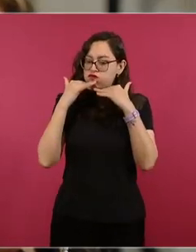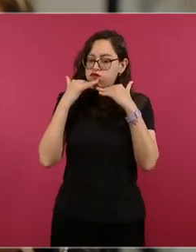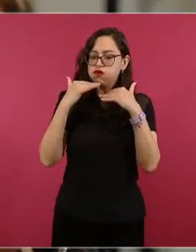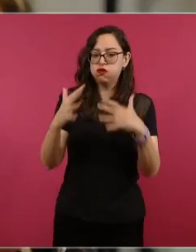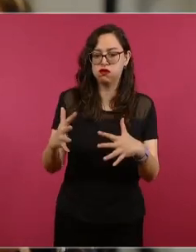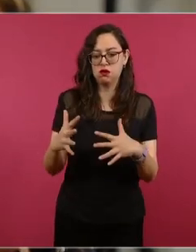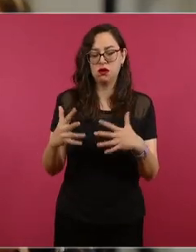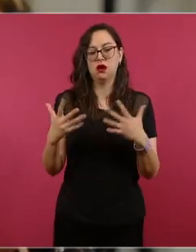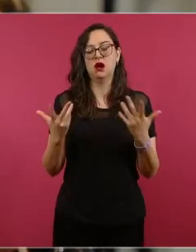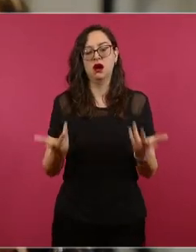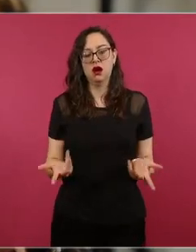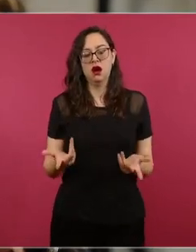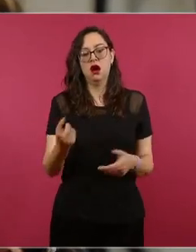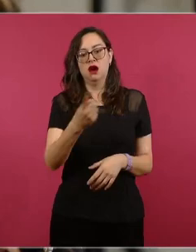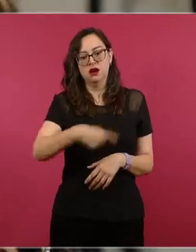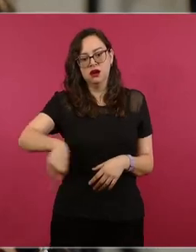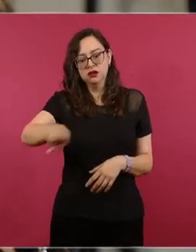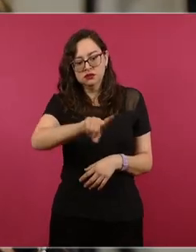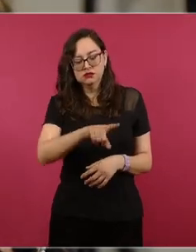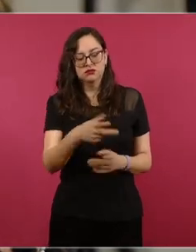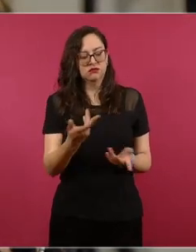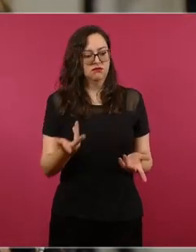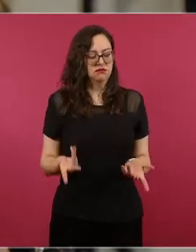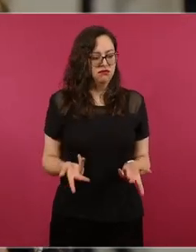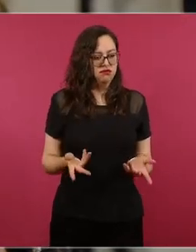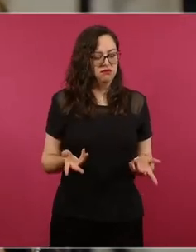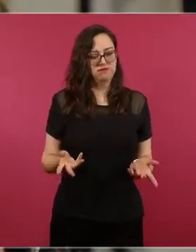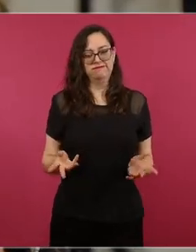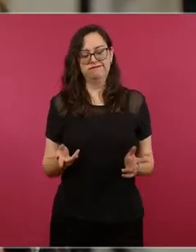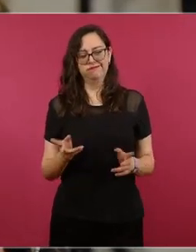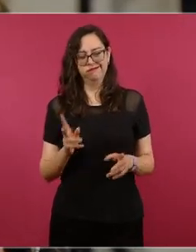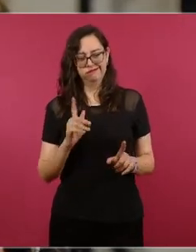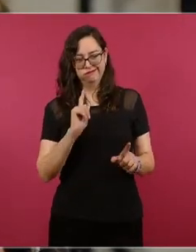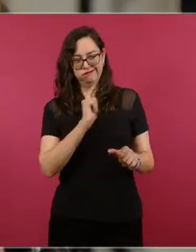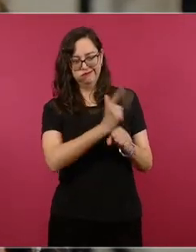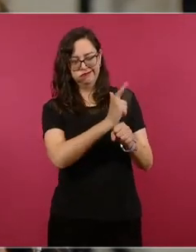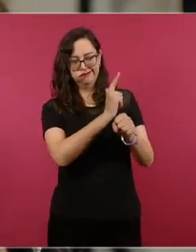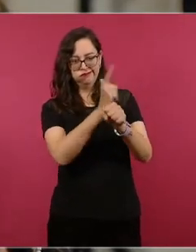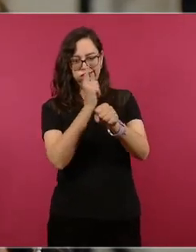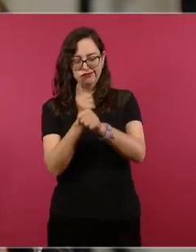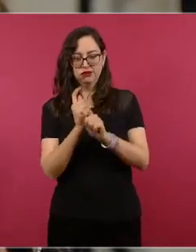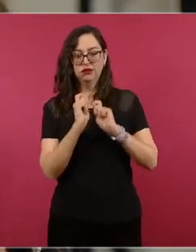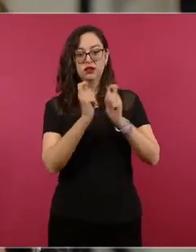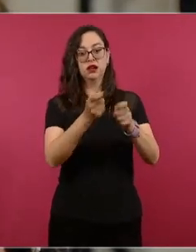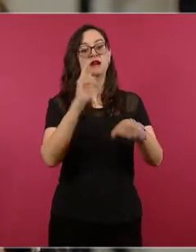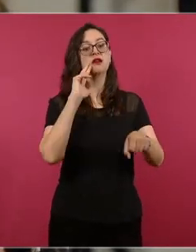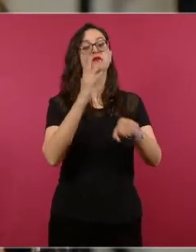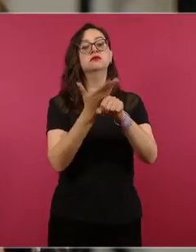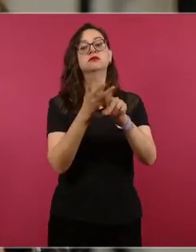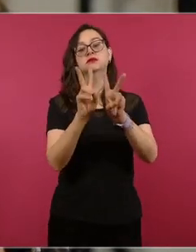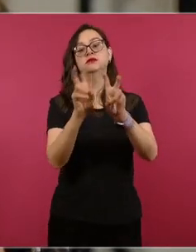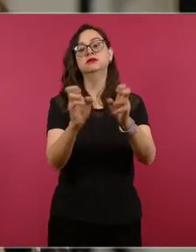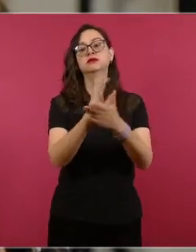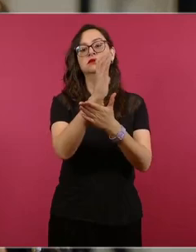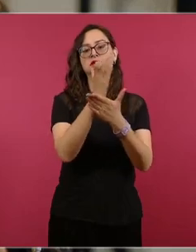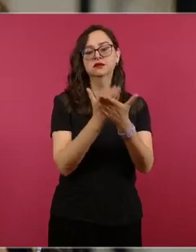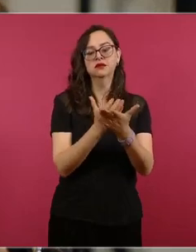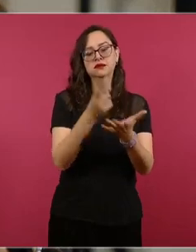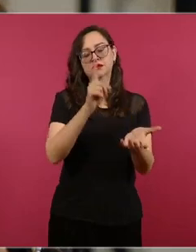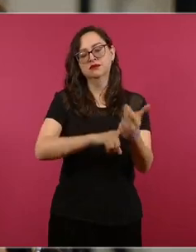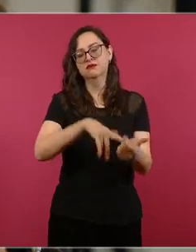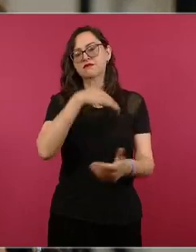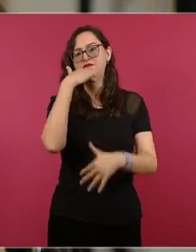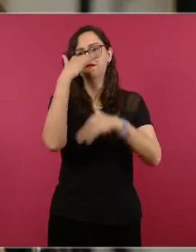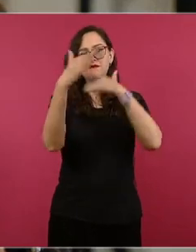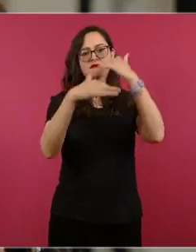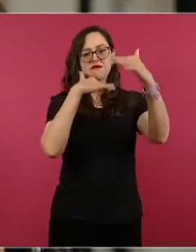son conocidos cómo operan estas dichas prácticas, los cuales están a cargo de hacer todas las prácticas de corrupción que